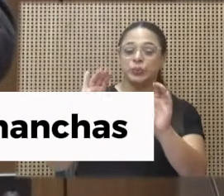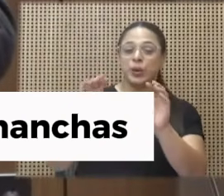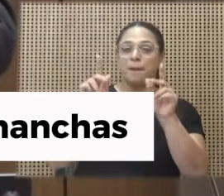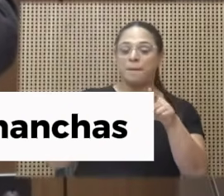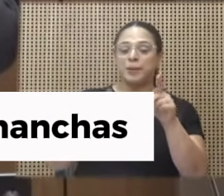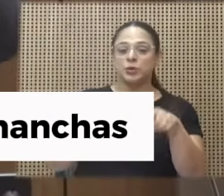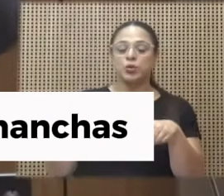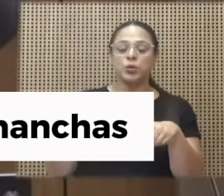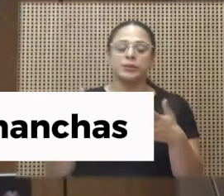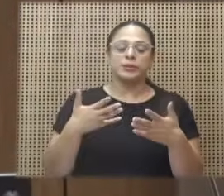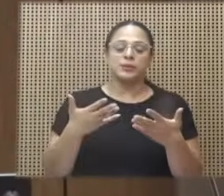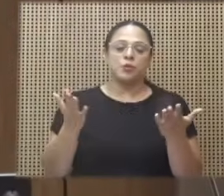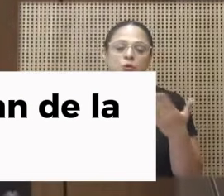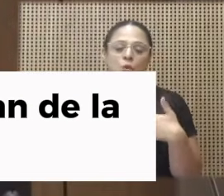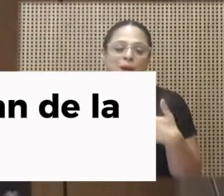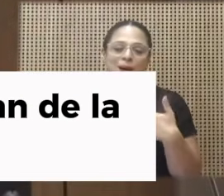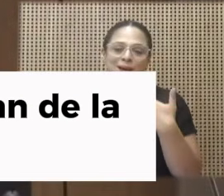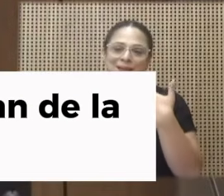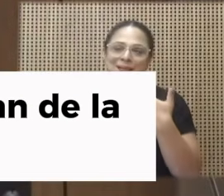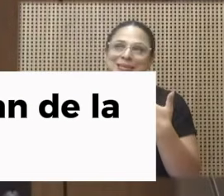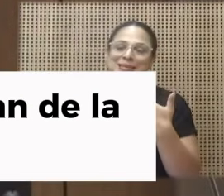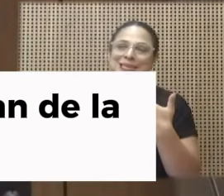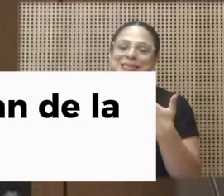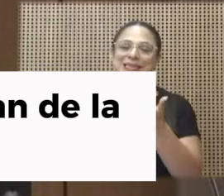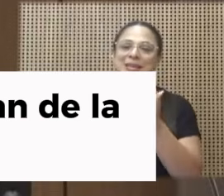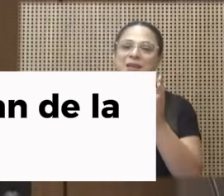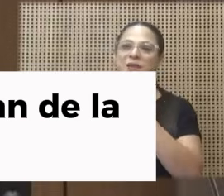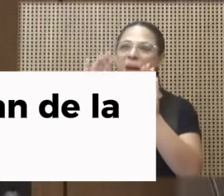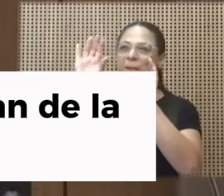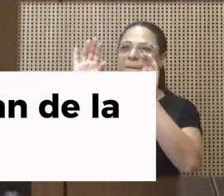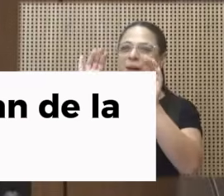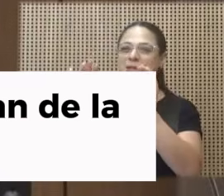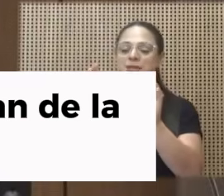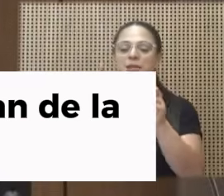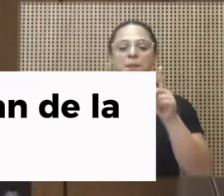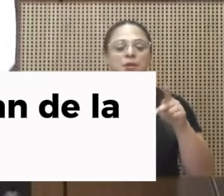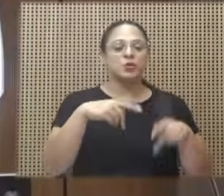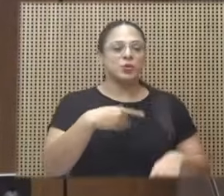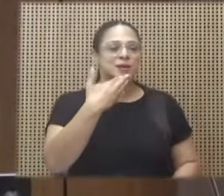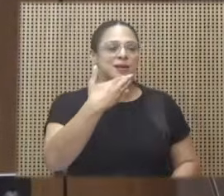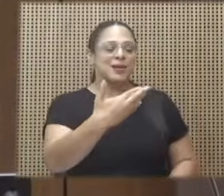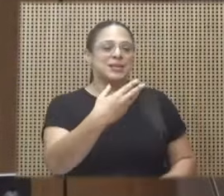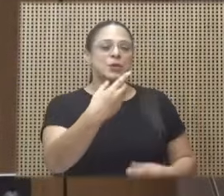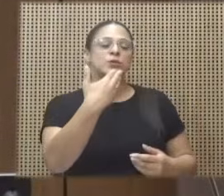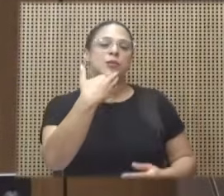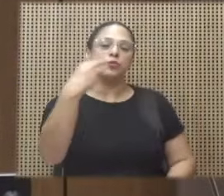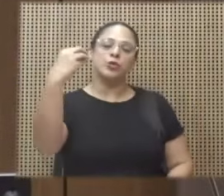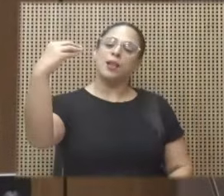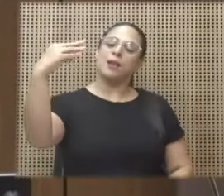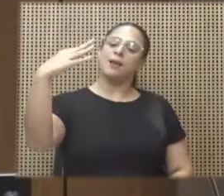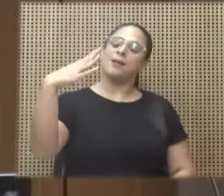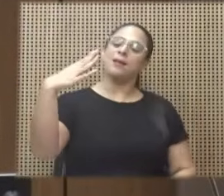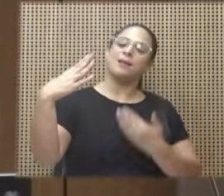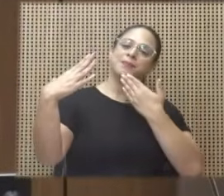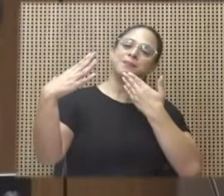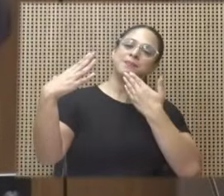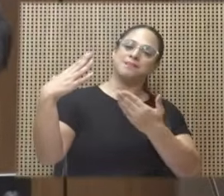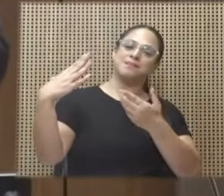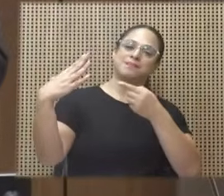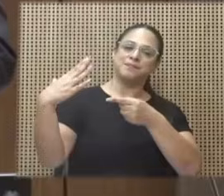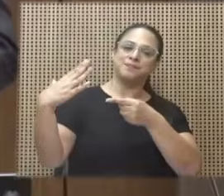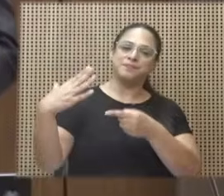desagradecidos solo hablan de las manchas, los agradecidos, como este pueblo, hablan de la luz. Los